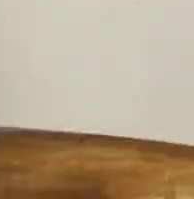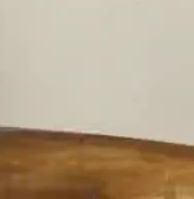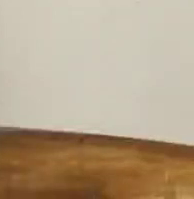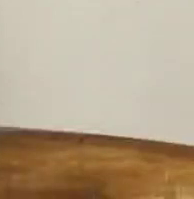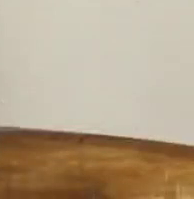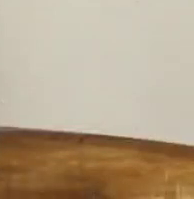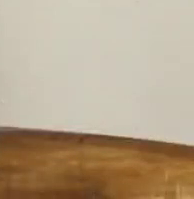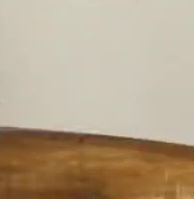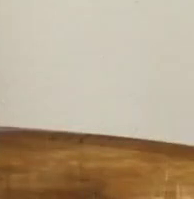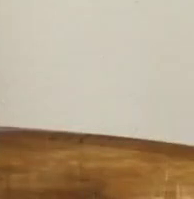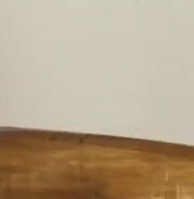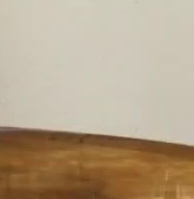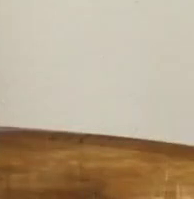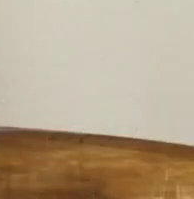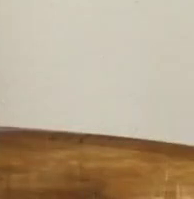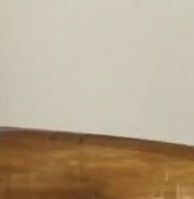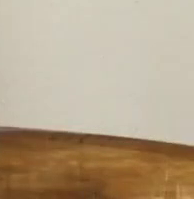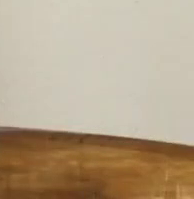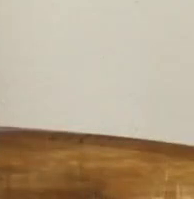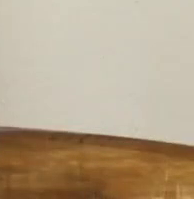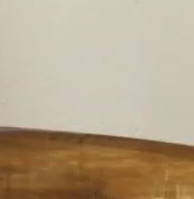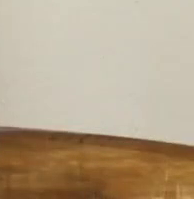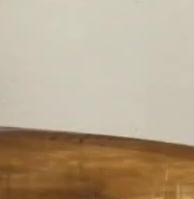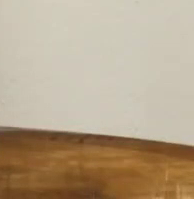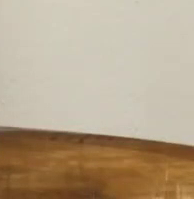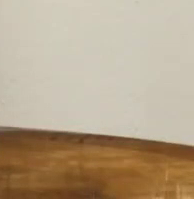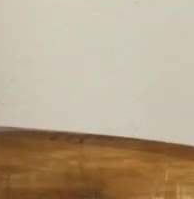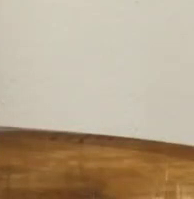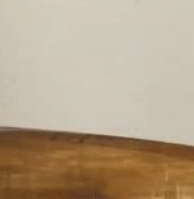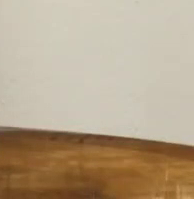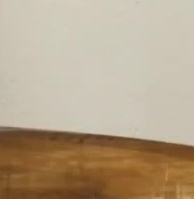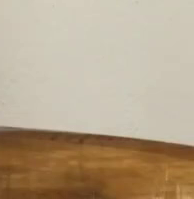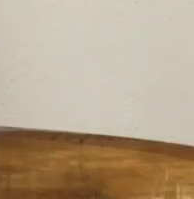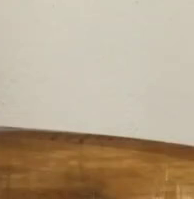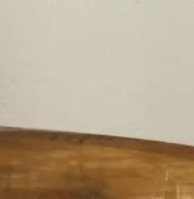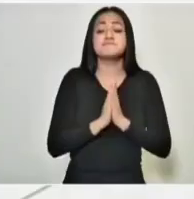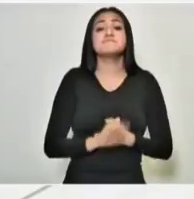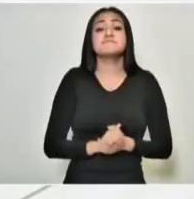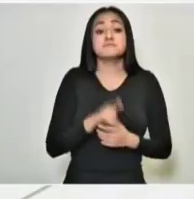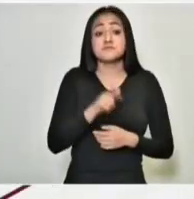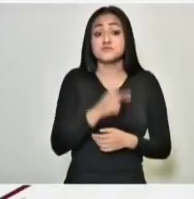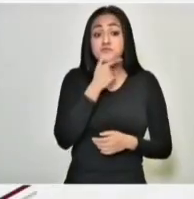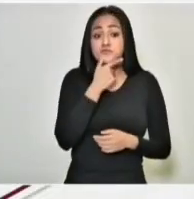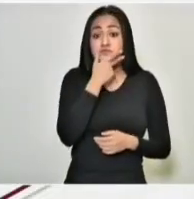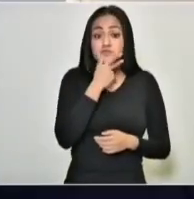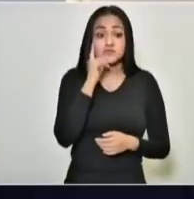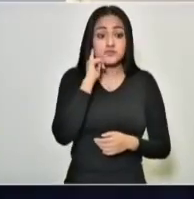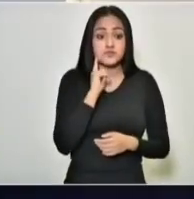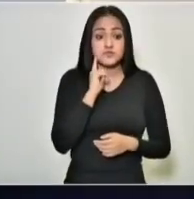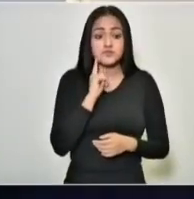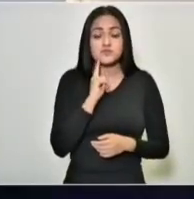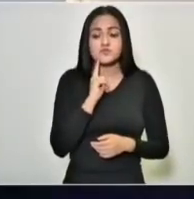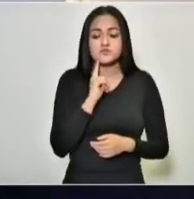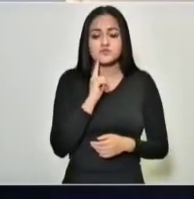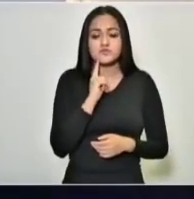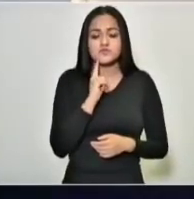¿Qué condiciones de los niños? ¿En dónde estaban o cómo es que interviene el DIF? Los niños